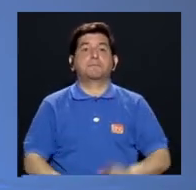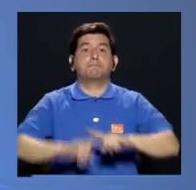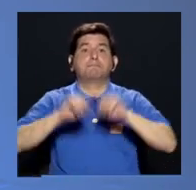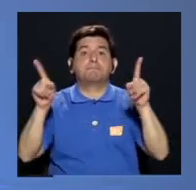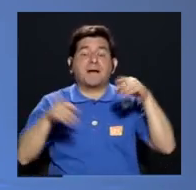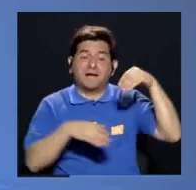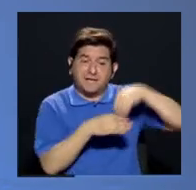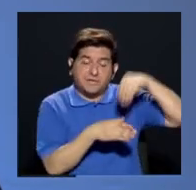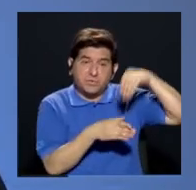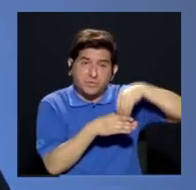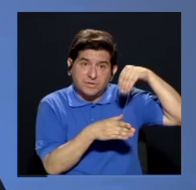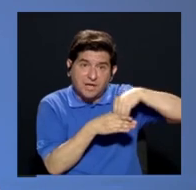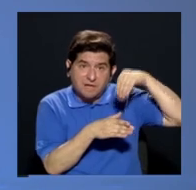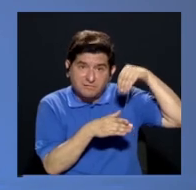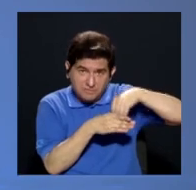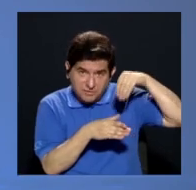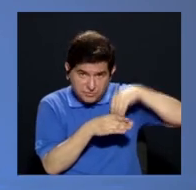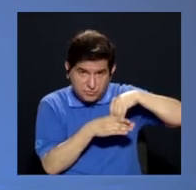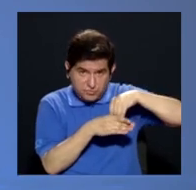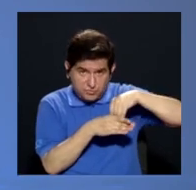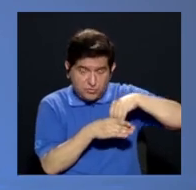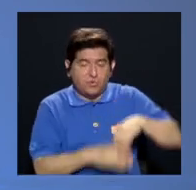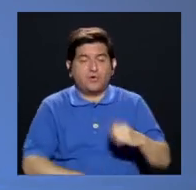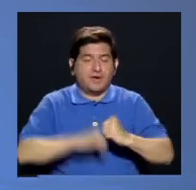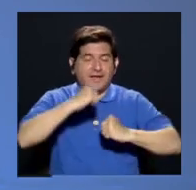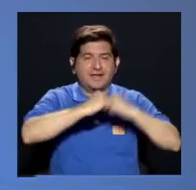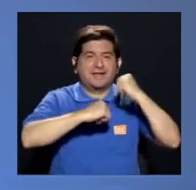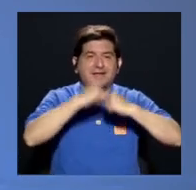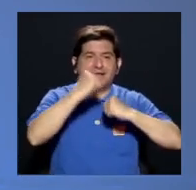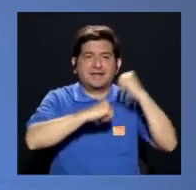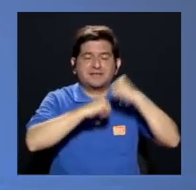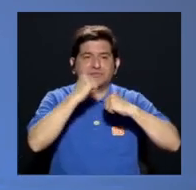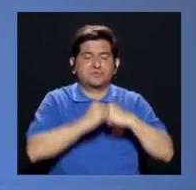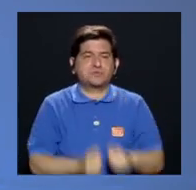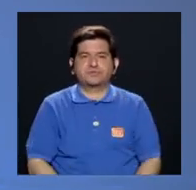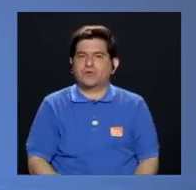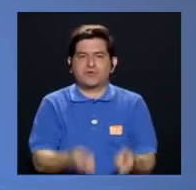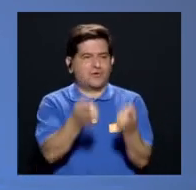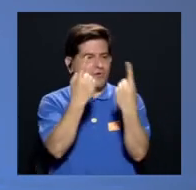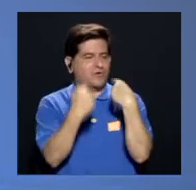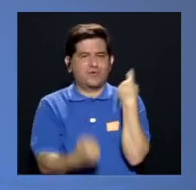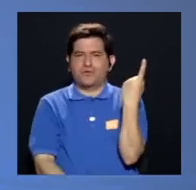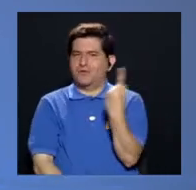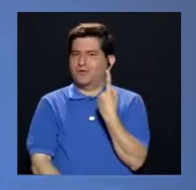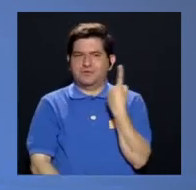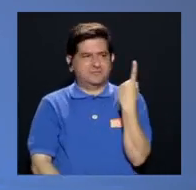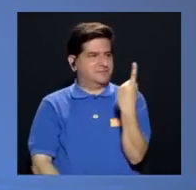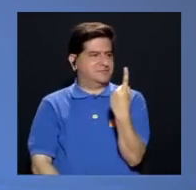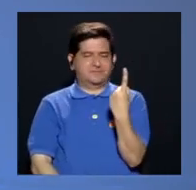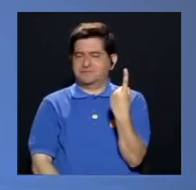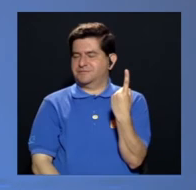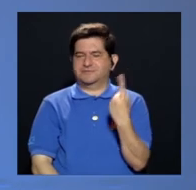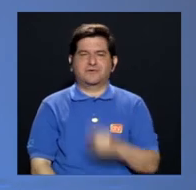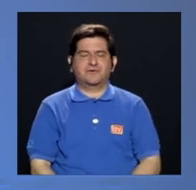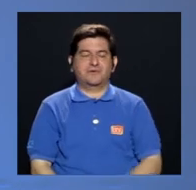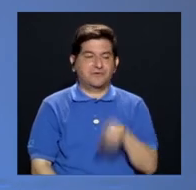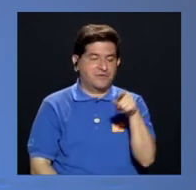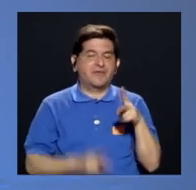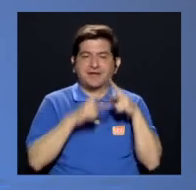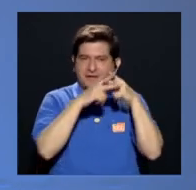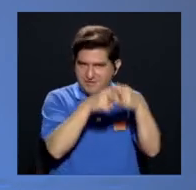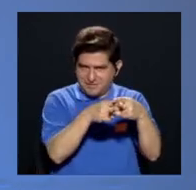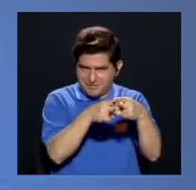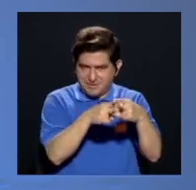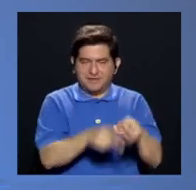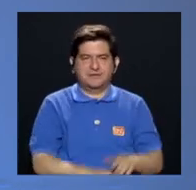Pero la inversión en infraestructura no proviene solo del fideicomiso,